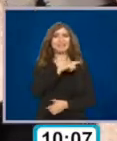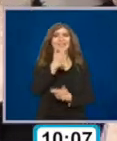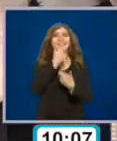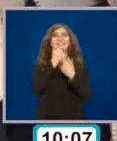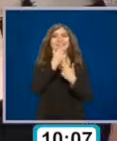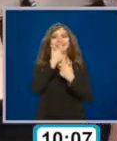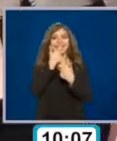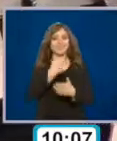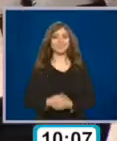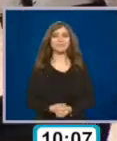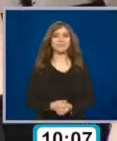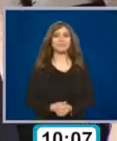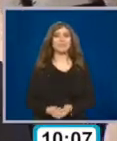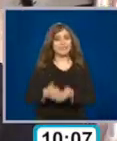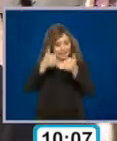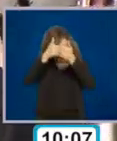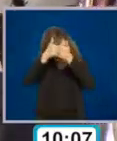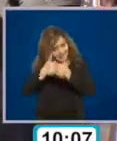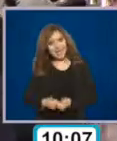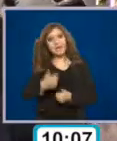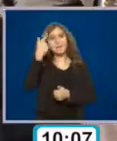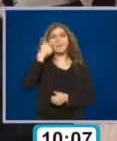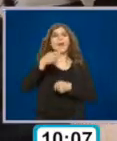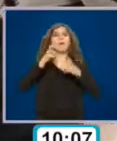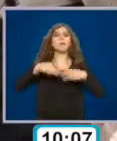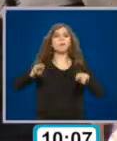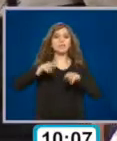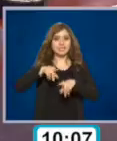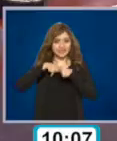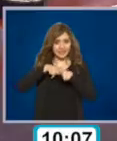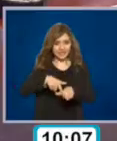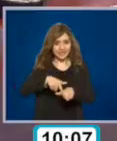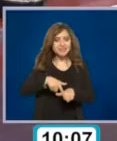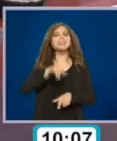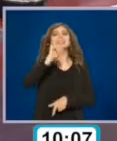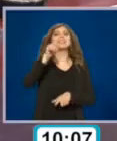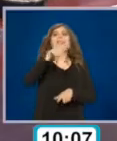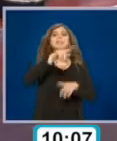Oigan, pues quédense con nosotros para seguir con buena música, ¿les parece, muchachos? Claro que sí. El